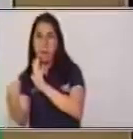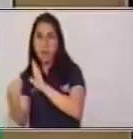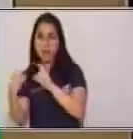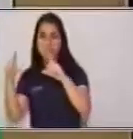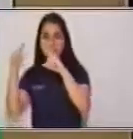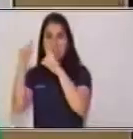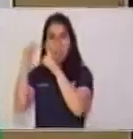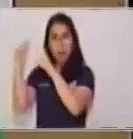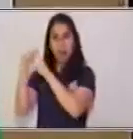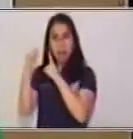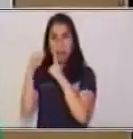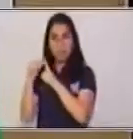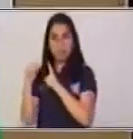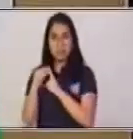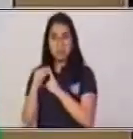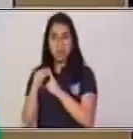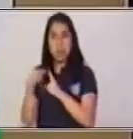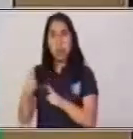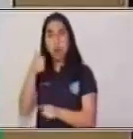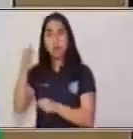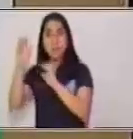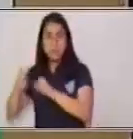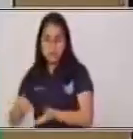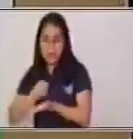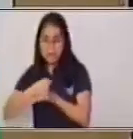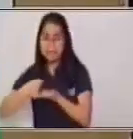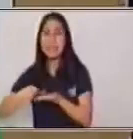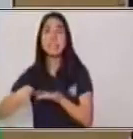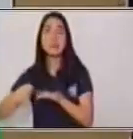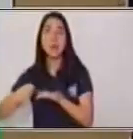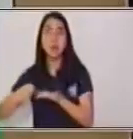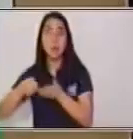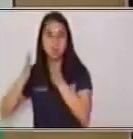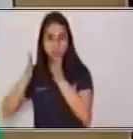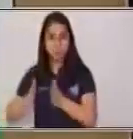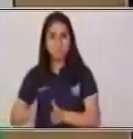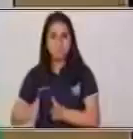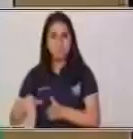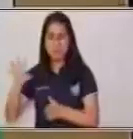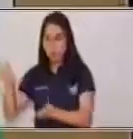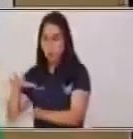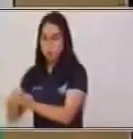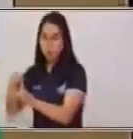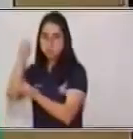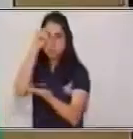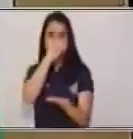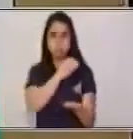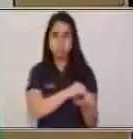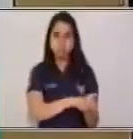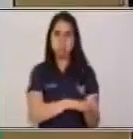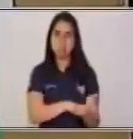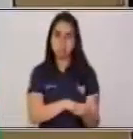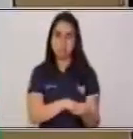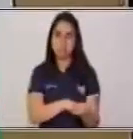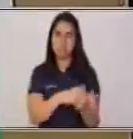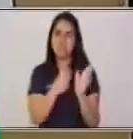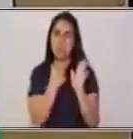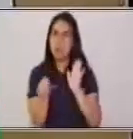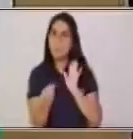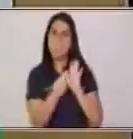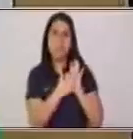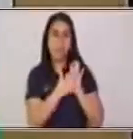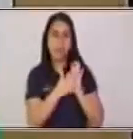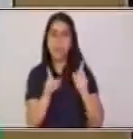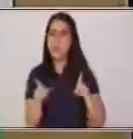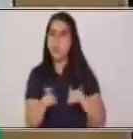interrogante, una pequeña pregunta, y de analogía, cuando contraponemos dos situaciones. Debemos recordar que